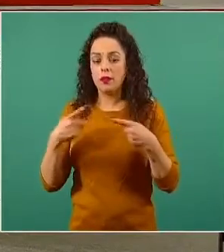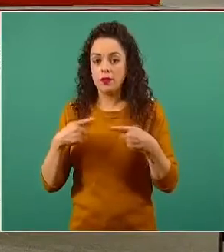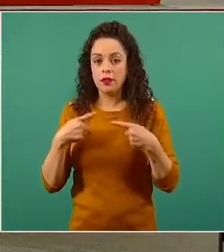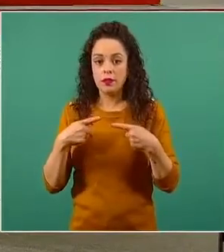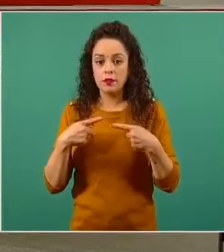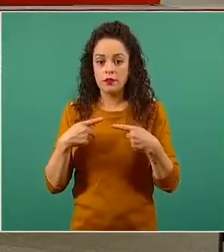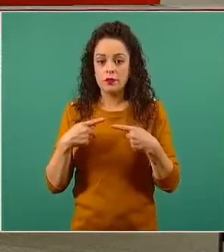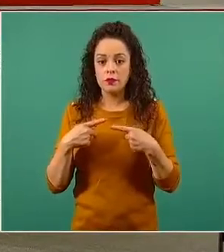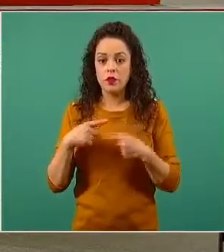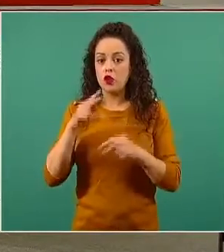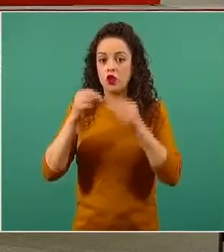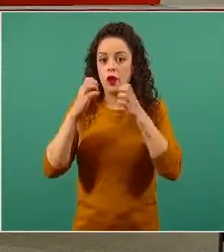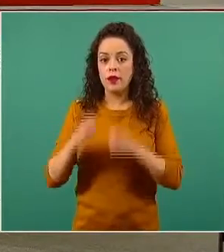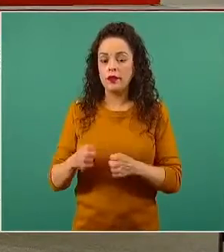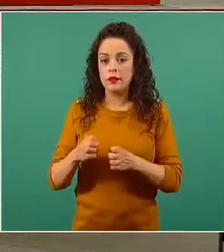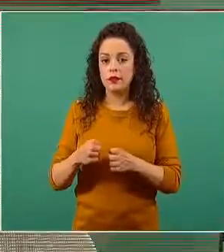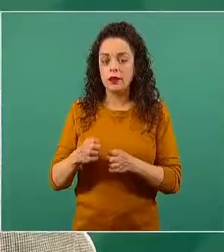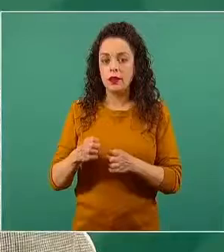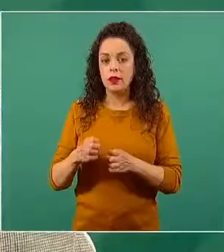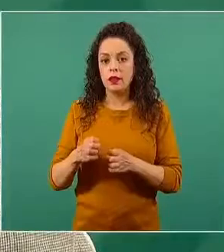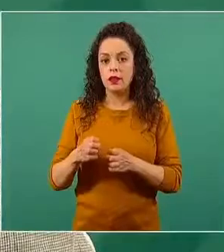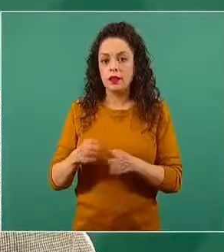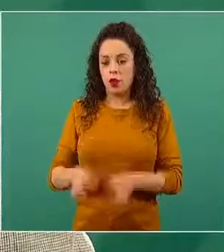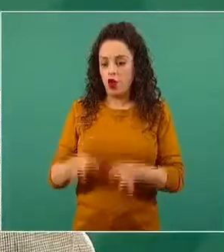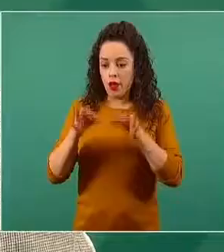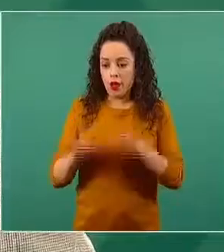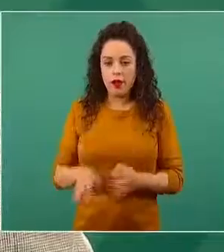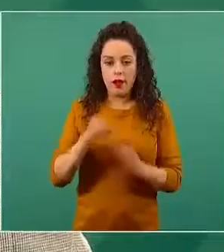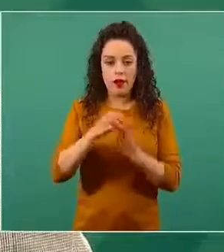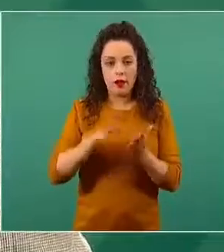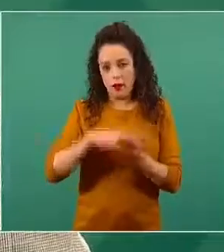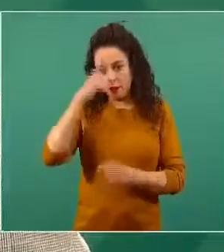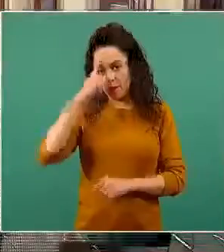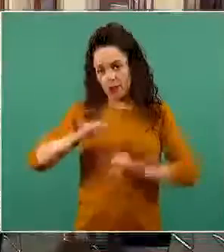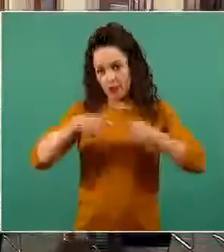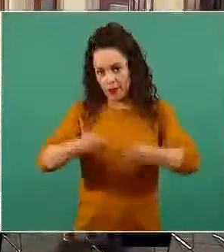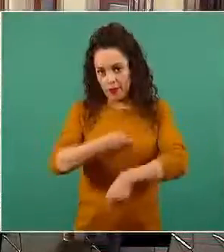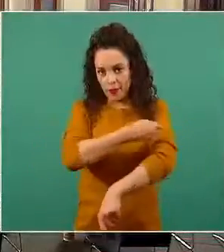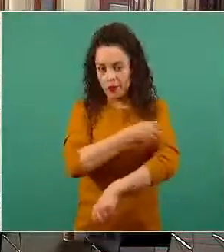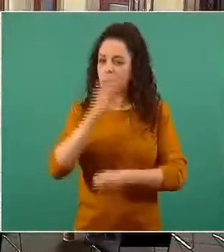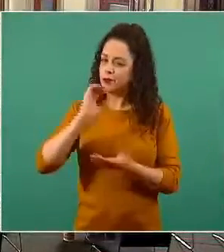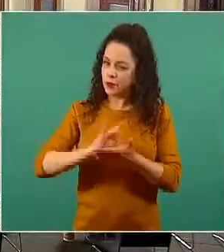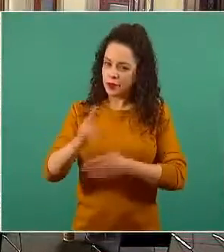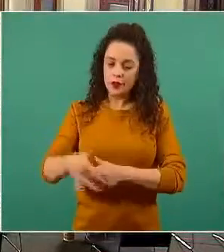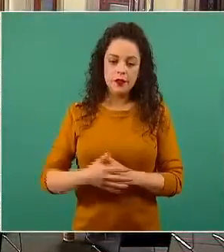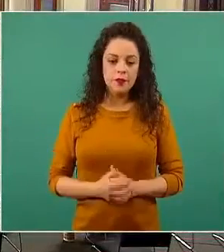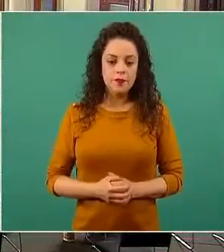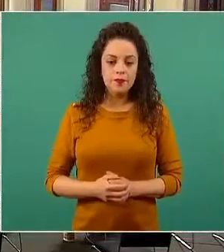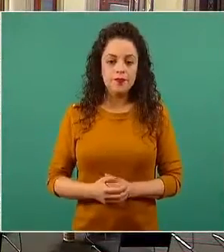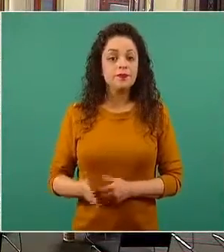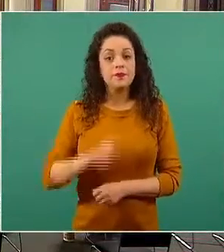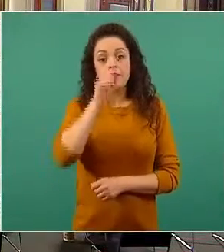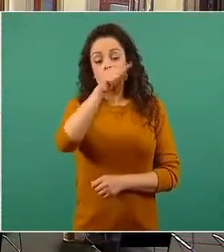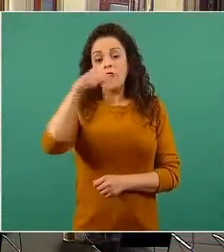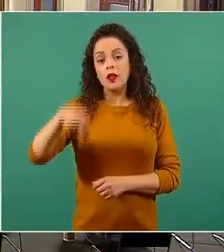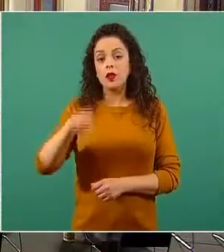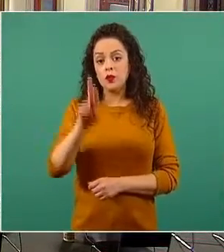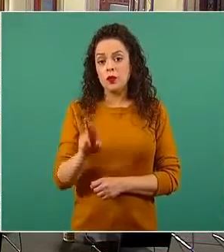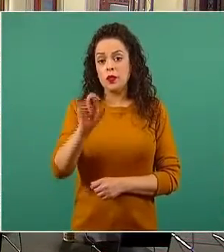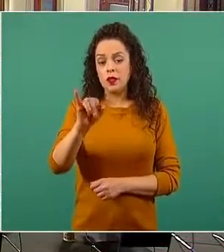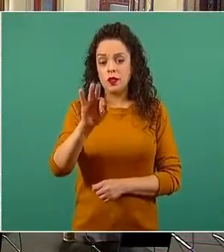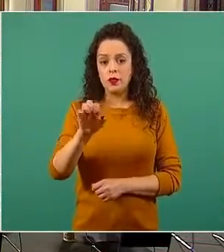estar fuera de detección de manera original. Muchas gracias. Le damos a Nuri. Nuri